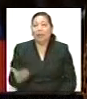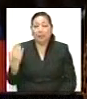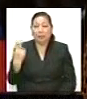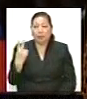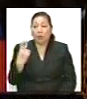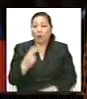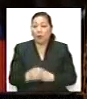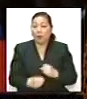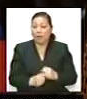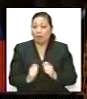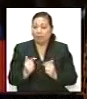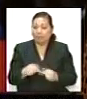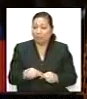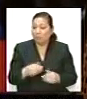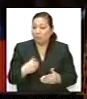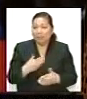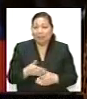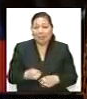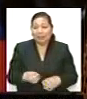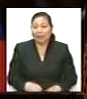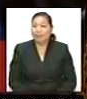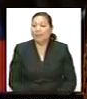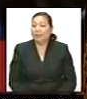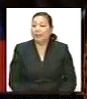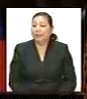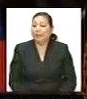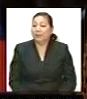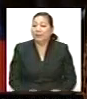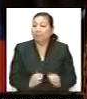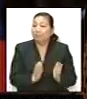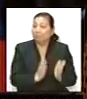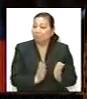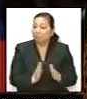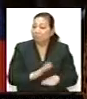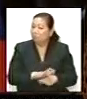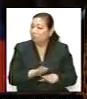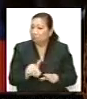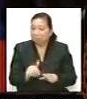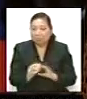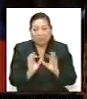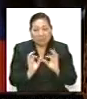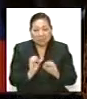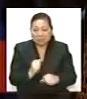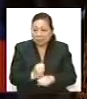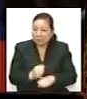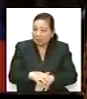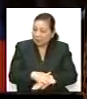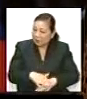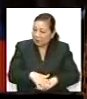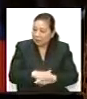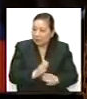que vine al Congreso, ya no lo pude hacer, pero he venido participando en todas las realizaciones de los